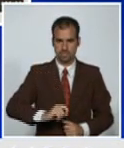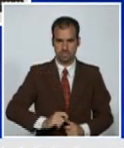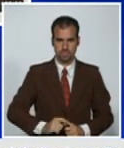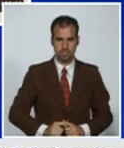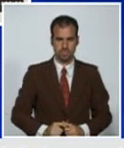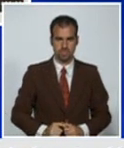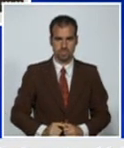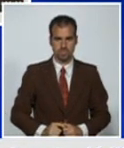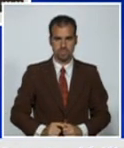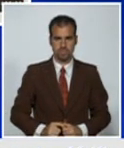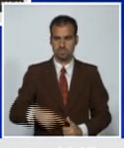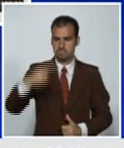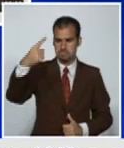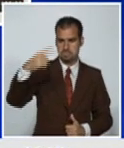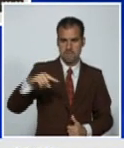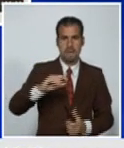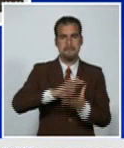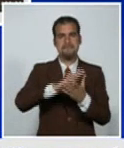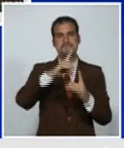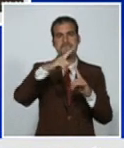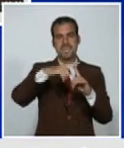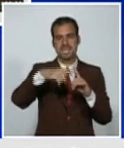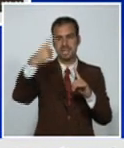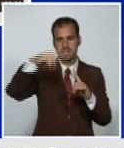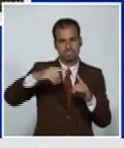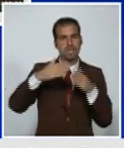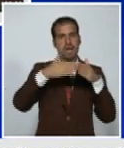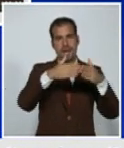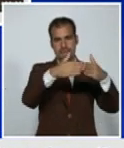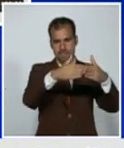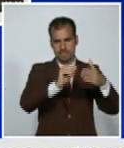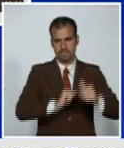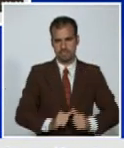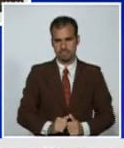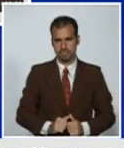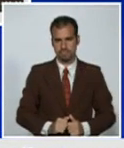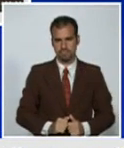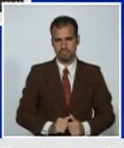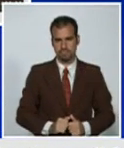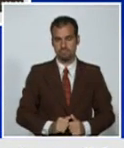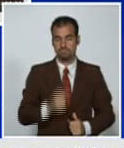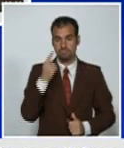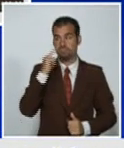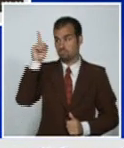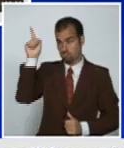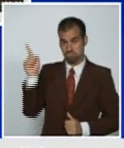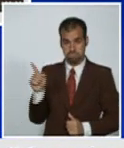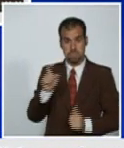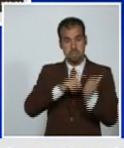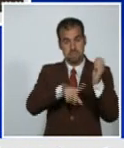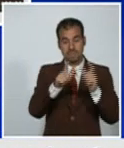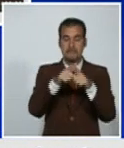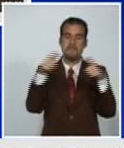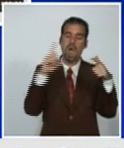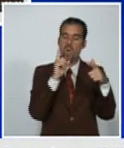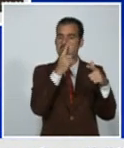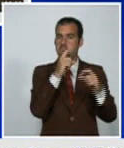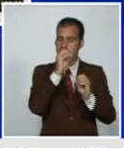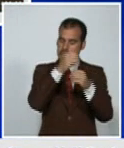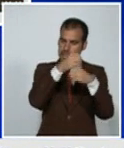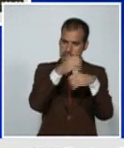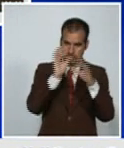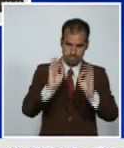y le sigue Matanzas y Granma. Son las provincias que mayor número de muestras procesan. No